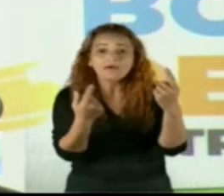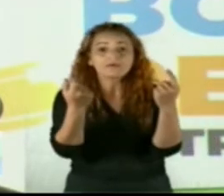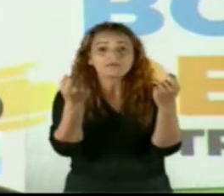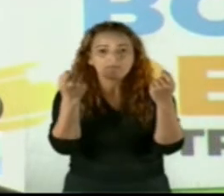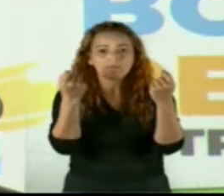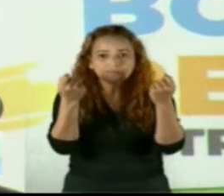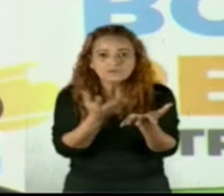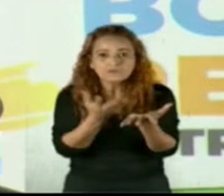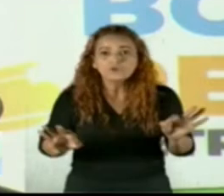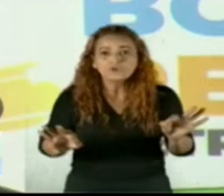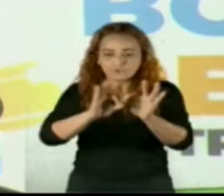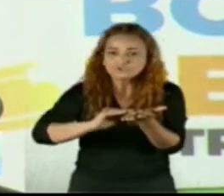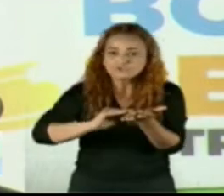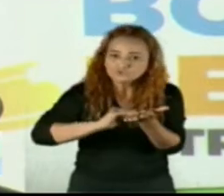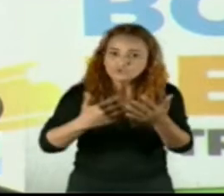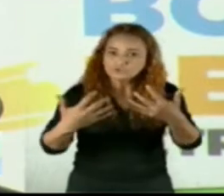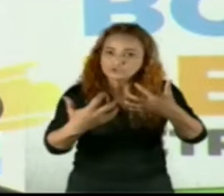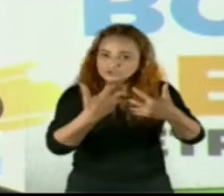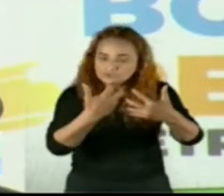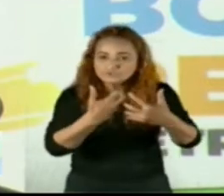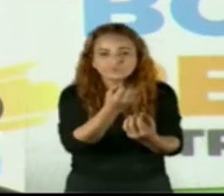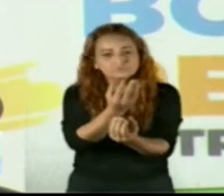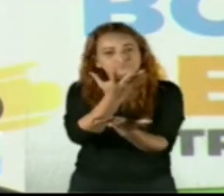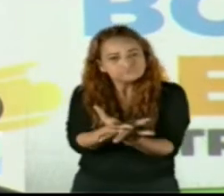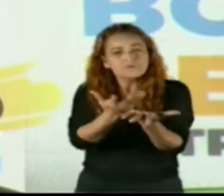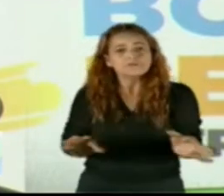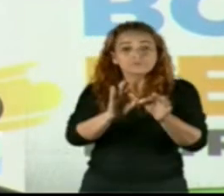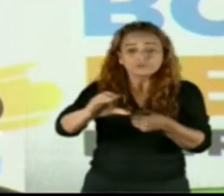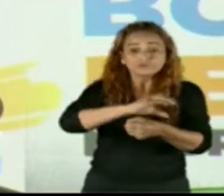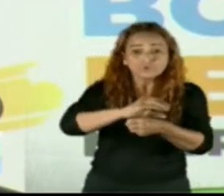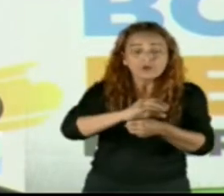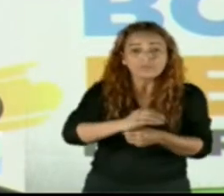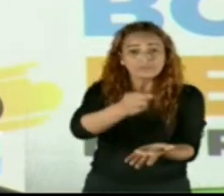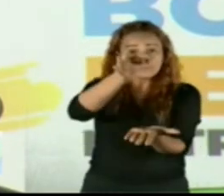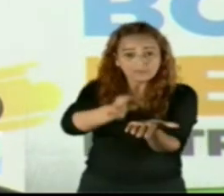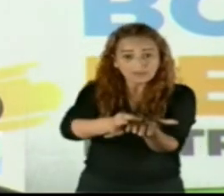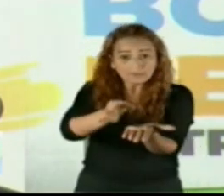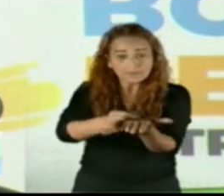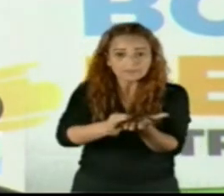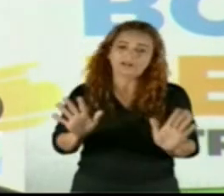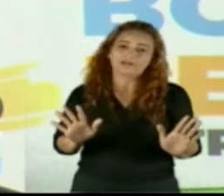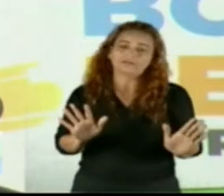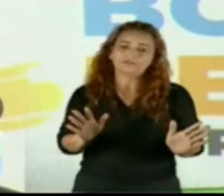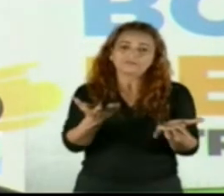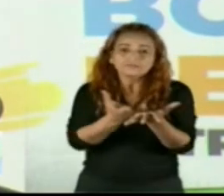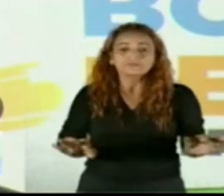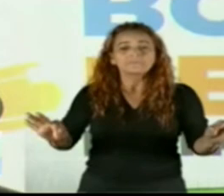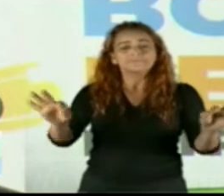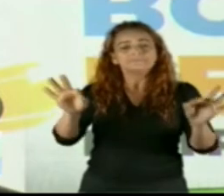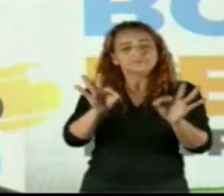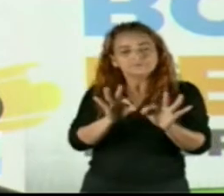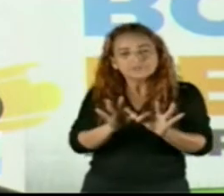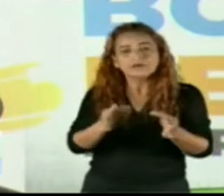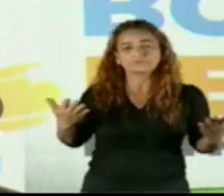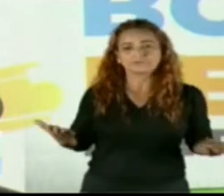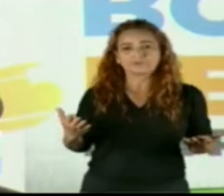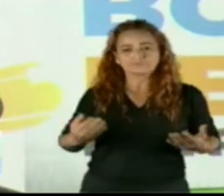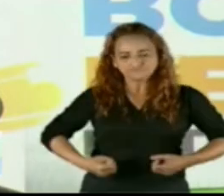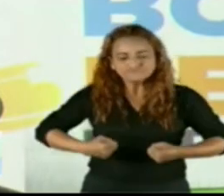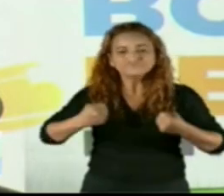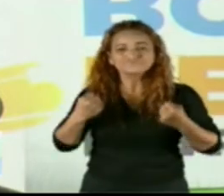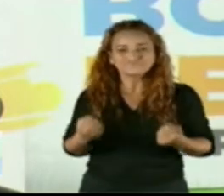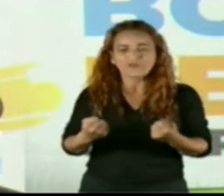este sistema de infraestructura para que las ciudades grandes, capitales, por supuesto, tengamos toda la